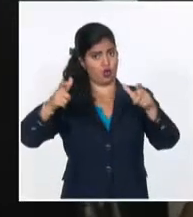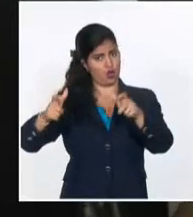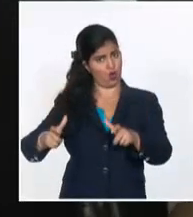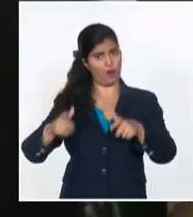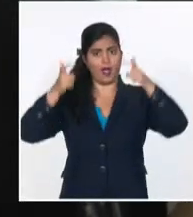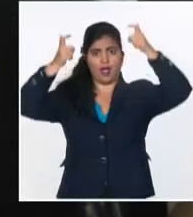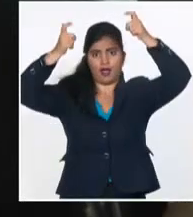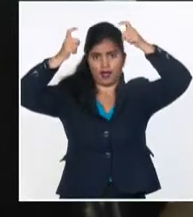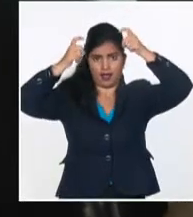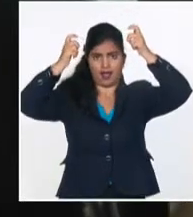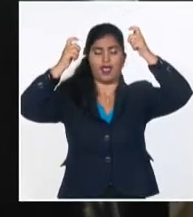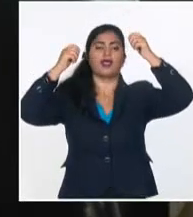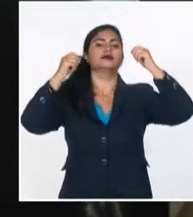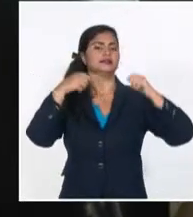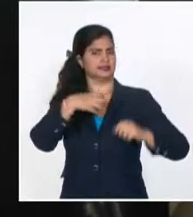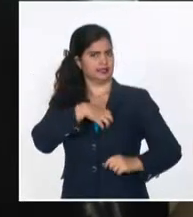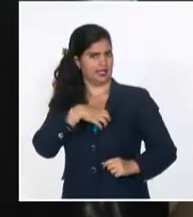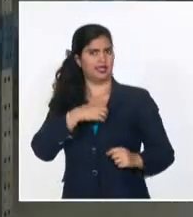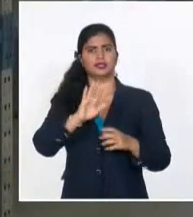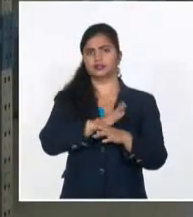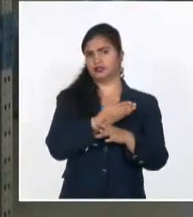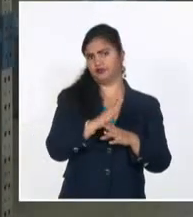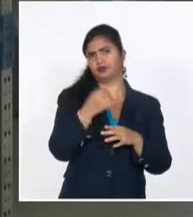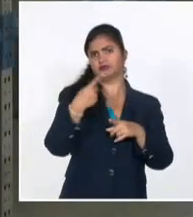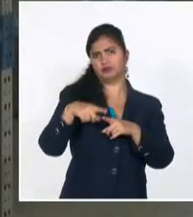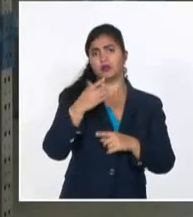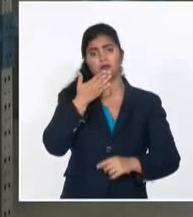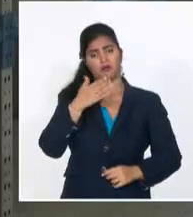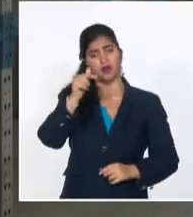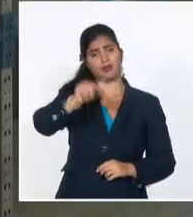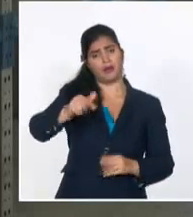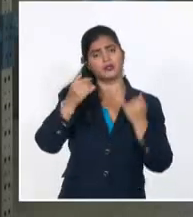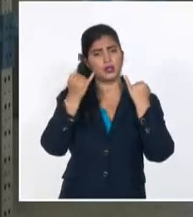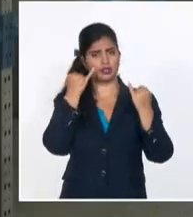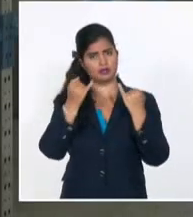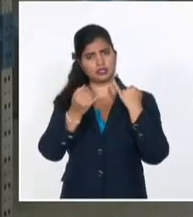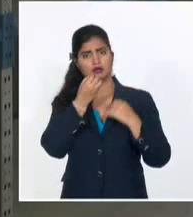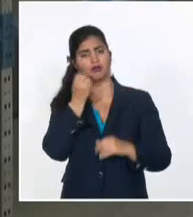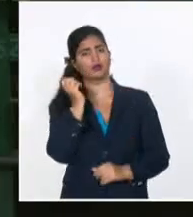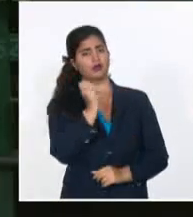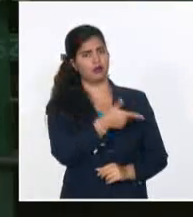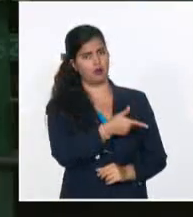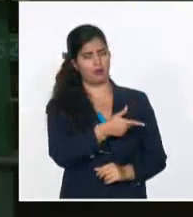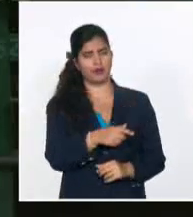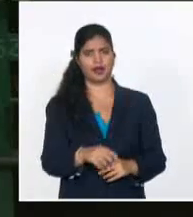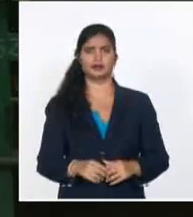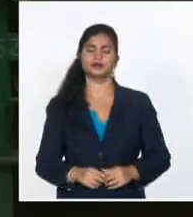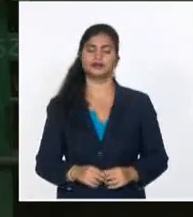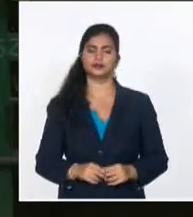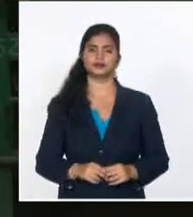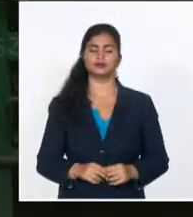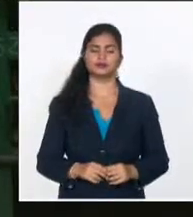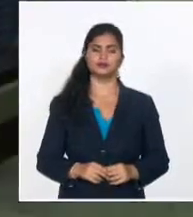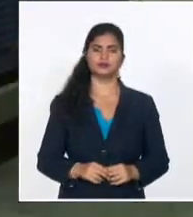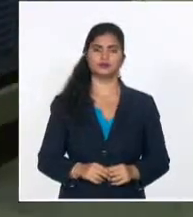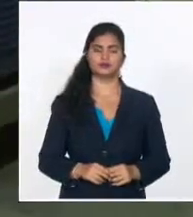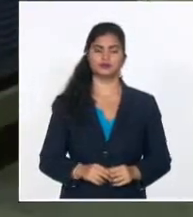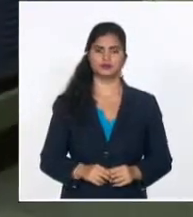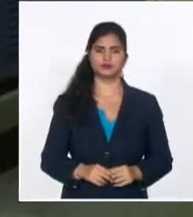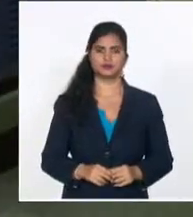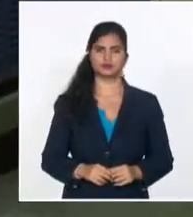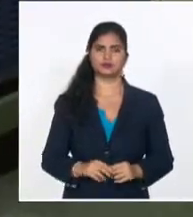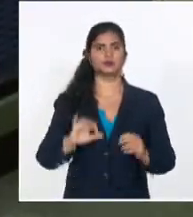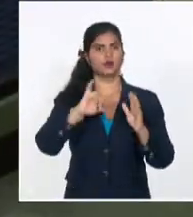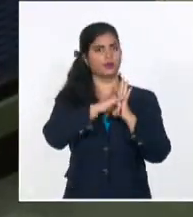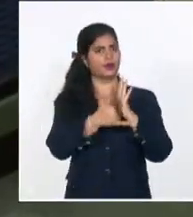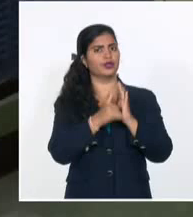clan, y creo que va a dar un impacto importante en el territorio. El encadenamiento de la industria nacional resulta indispensable para llevar a cabo proyectos